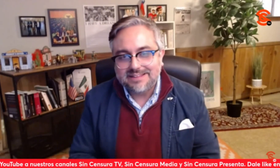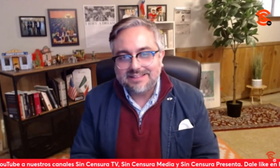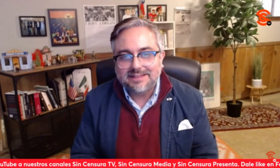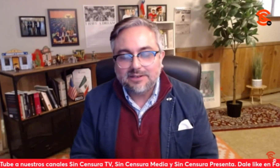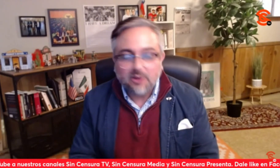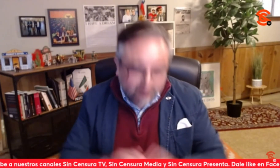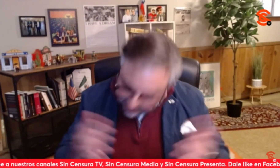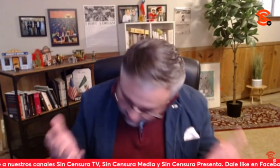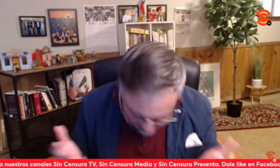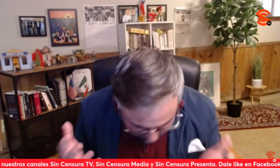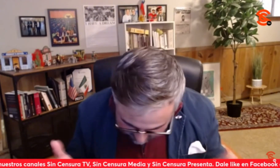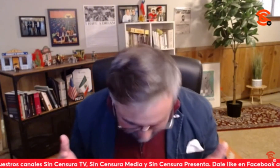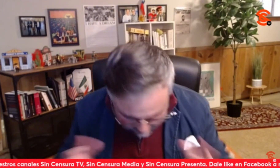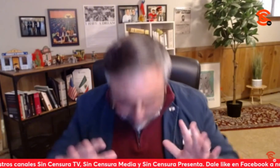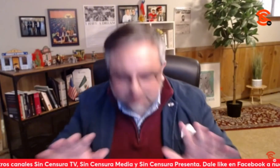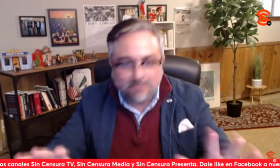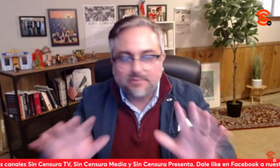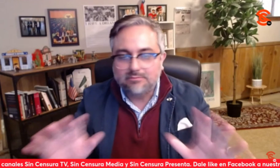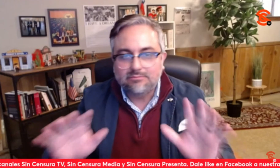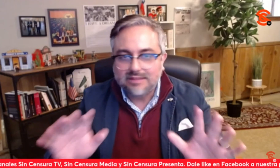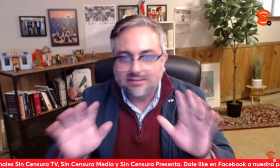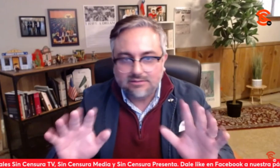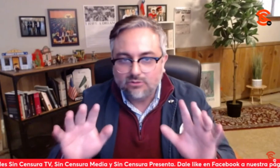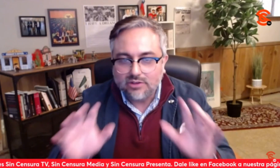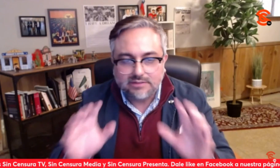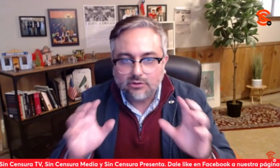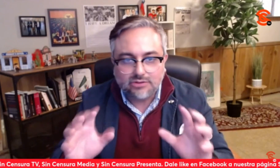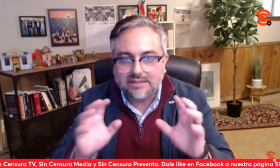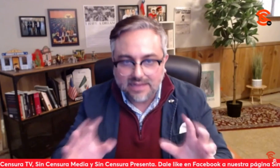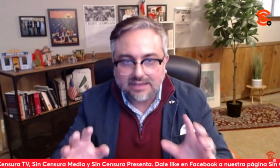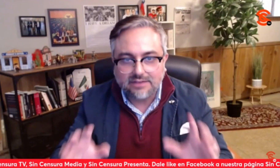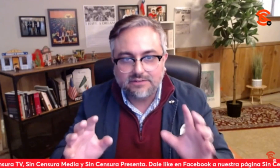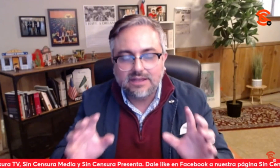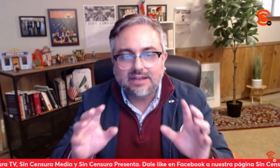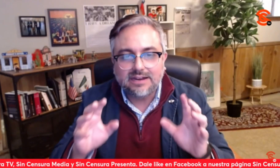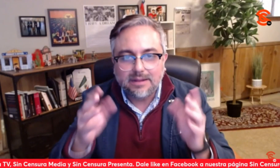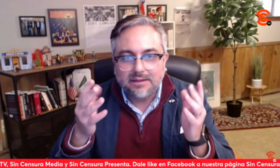al presidente. No, le digo que, mire, no, no es un